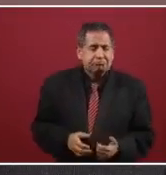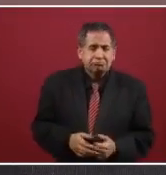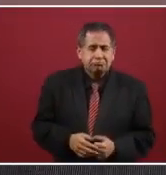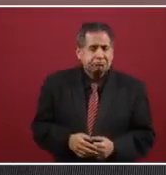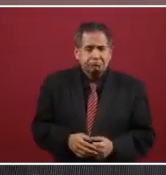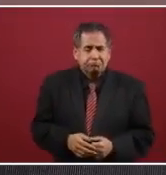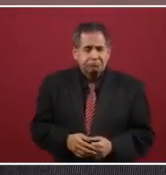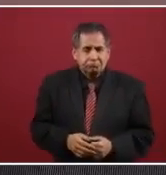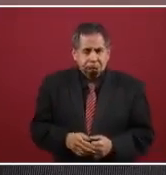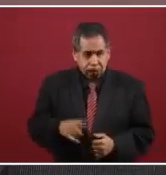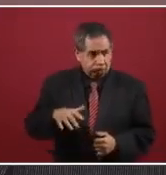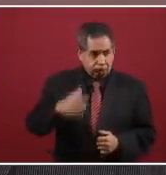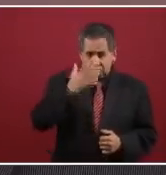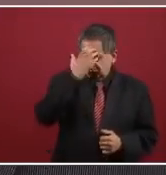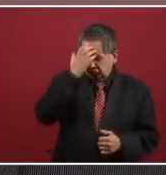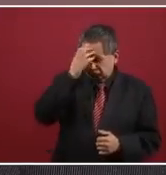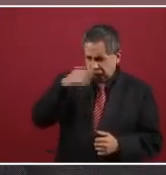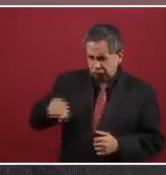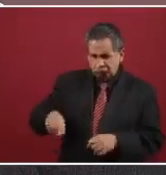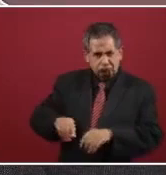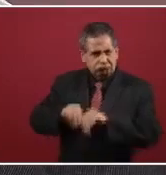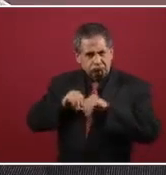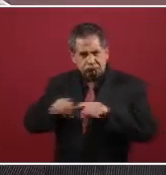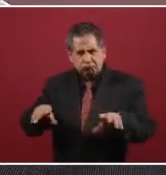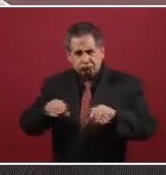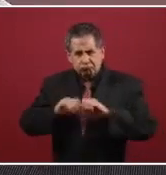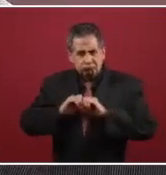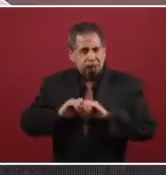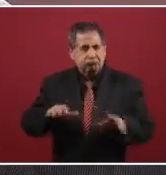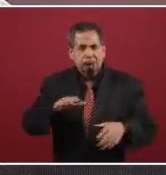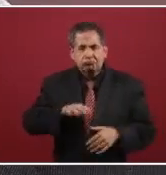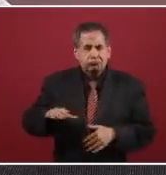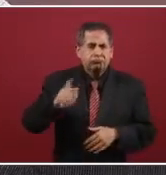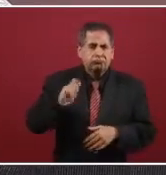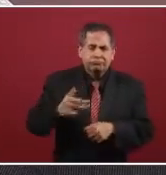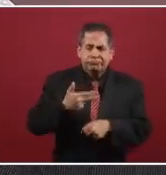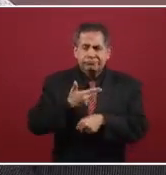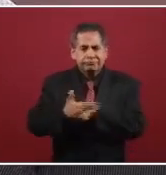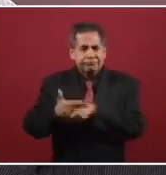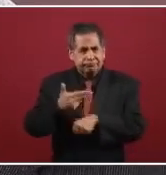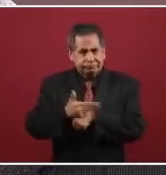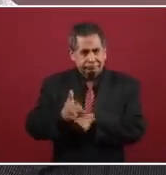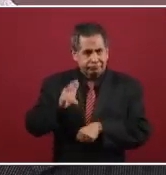¿Qué se conoce sobre lo que está sucediendo en Honduras?